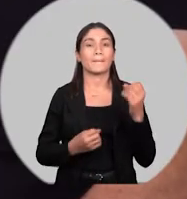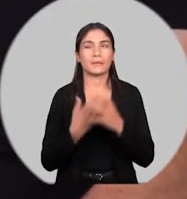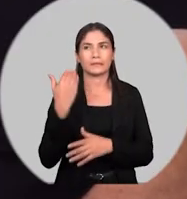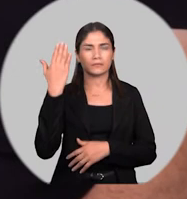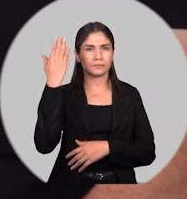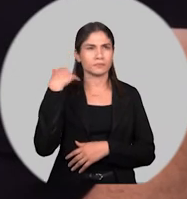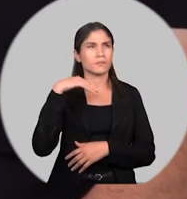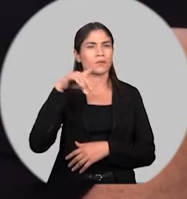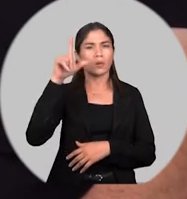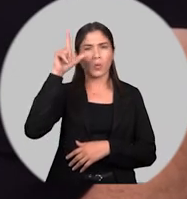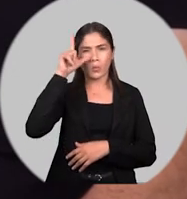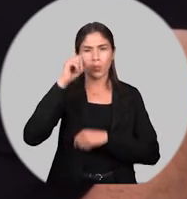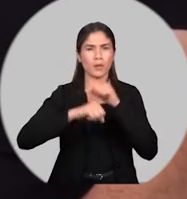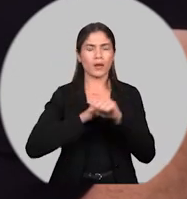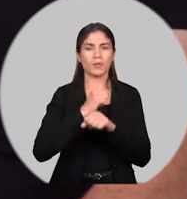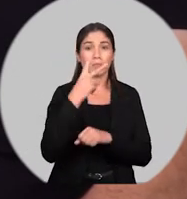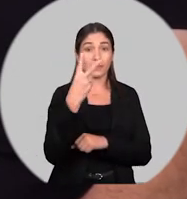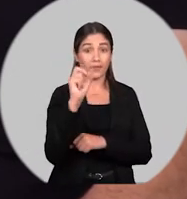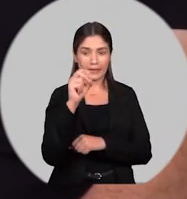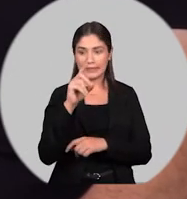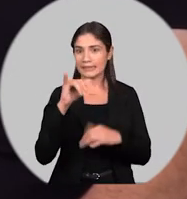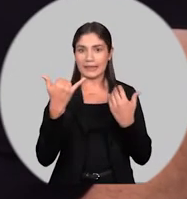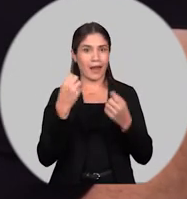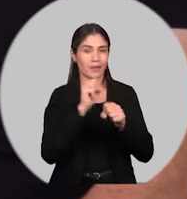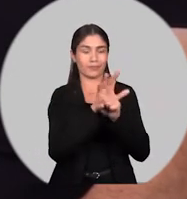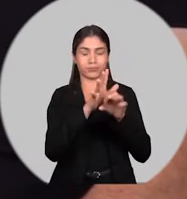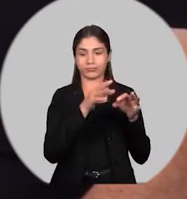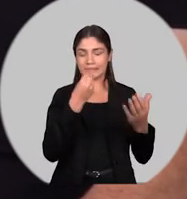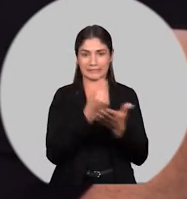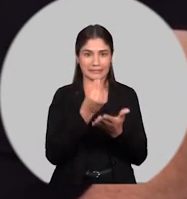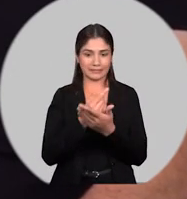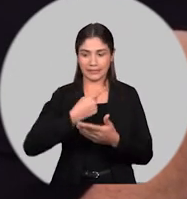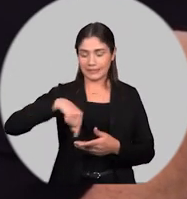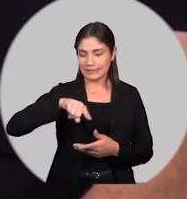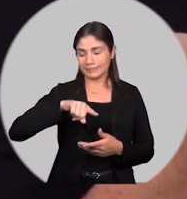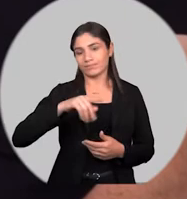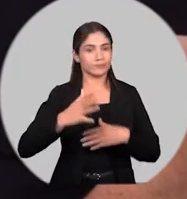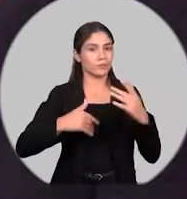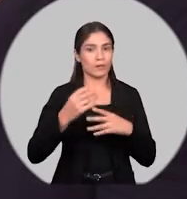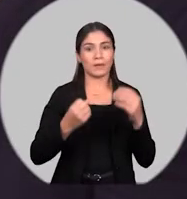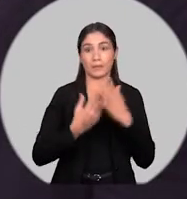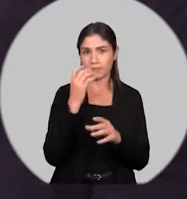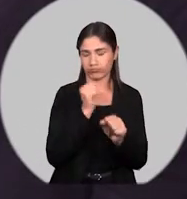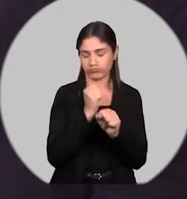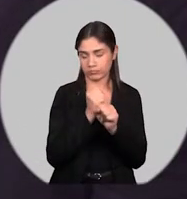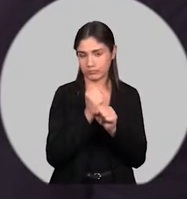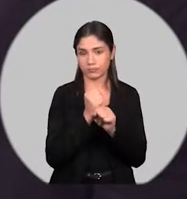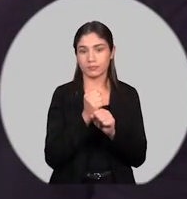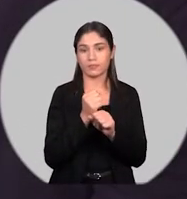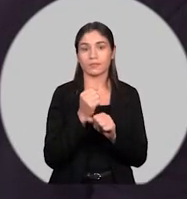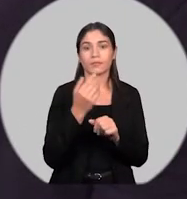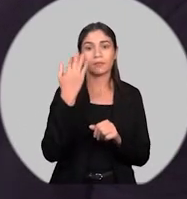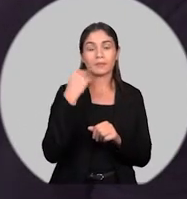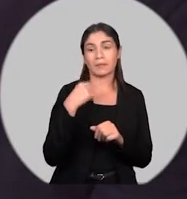Iniciamos en julio del 2020, en plena pandemia. Él estaba pasando por un